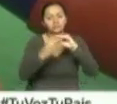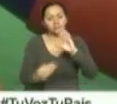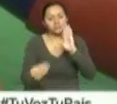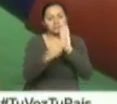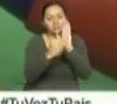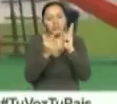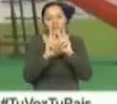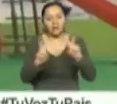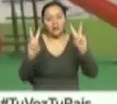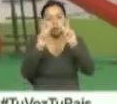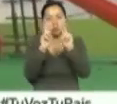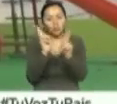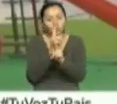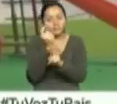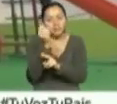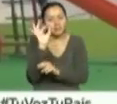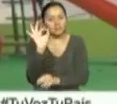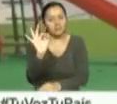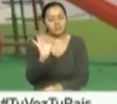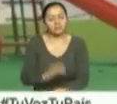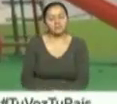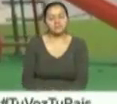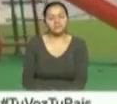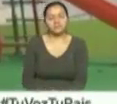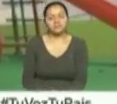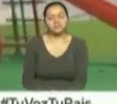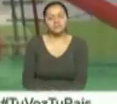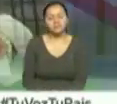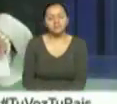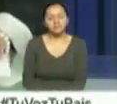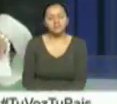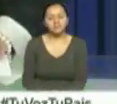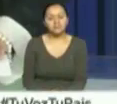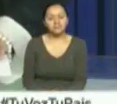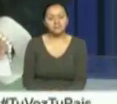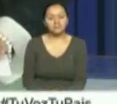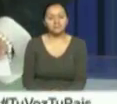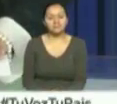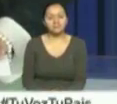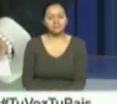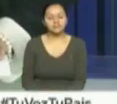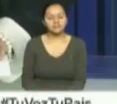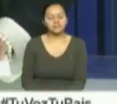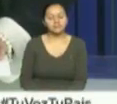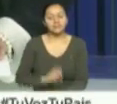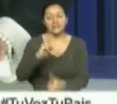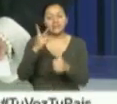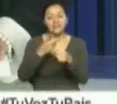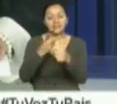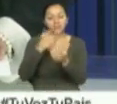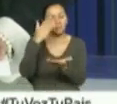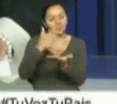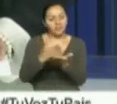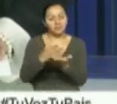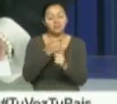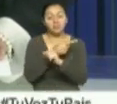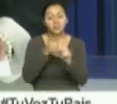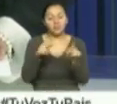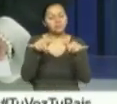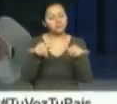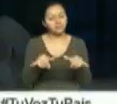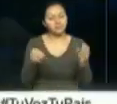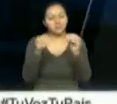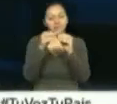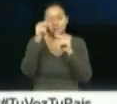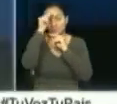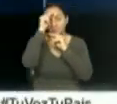gasto público. Caterine Morejón, Noticiero Ciudadano. Es tiempo de hacer una nueva pausa, pero quédese con